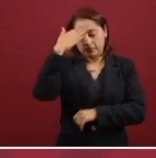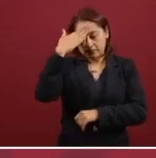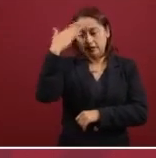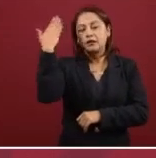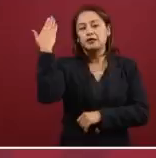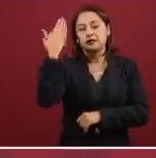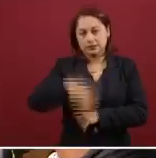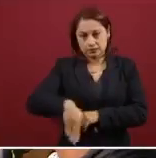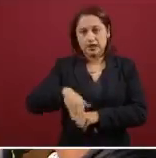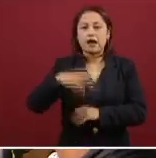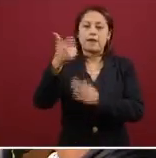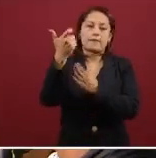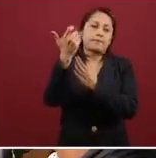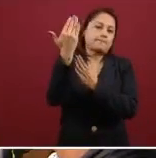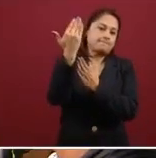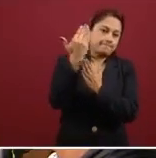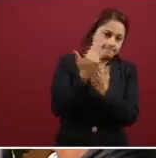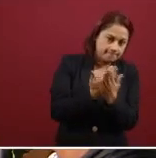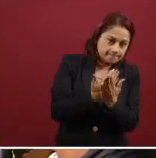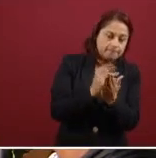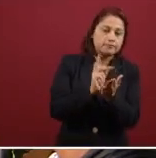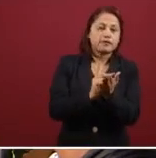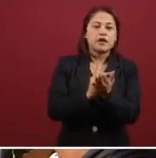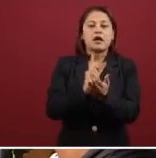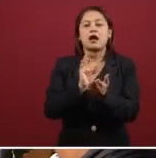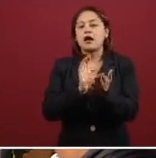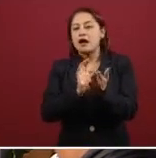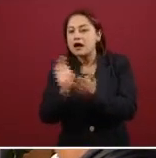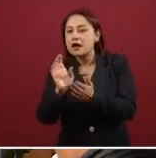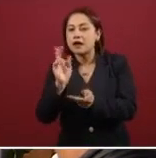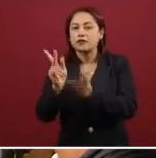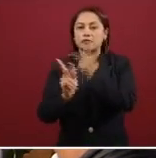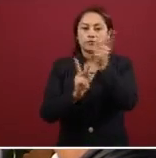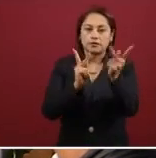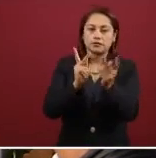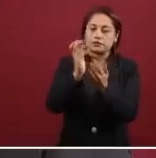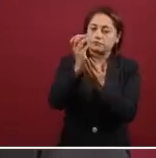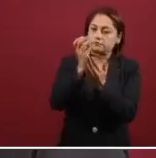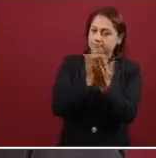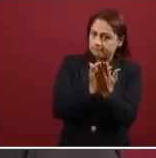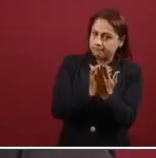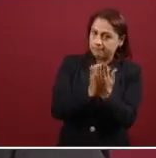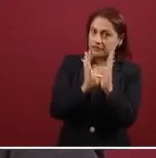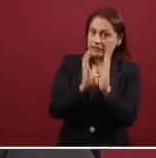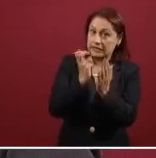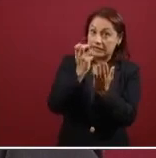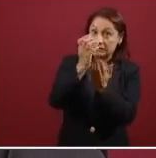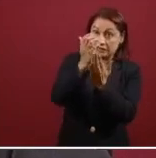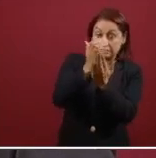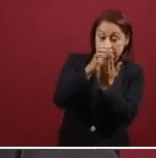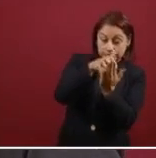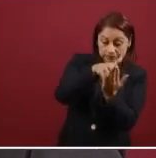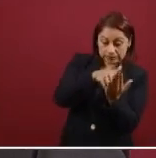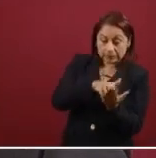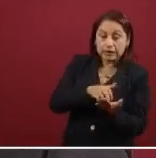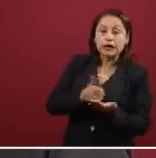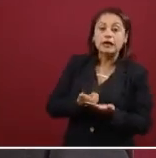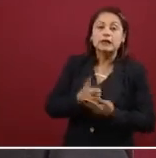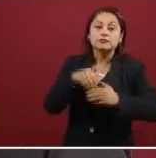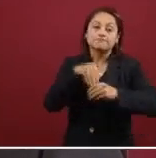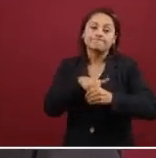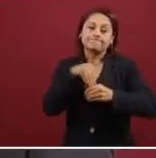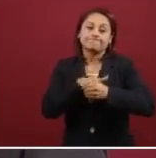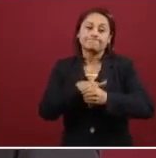de sueldos y reducción de prestaciones, y eso ha contribuido mucho en los ahorros de Pemex por varios